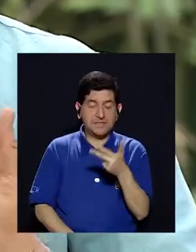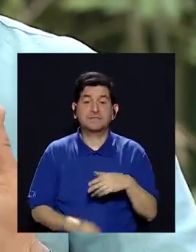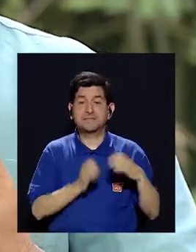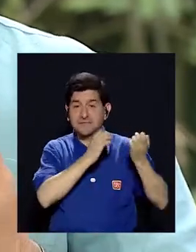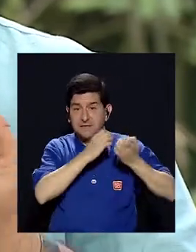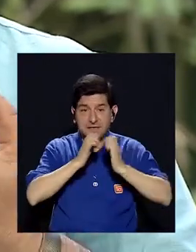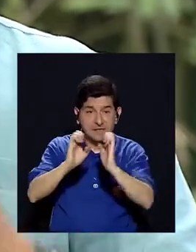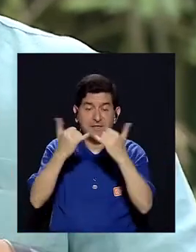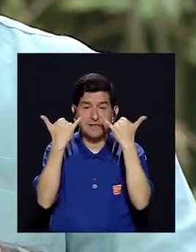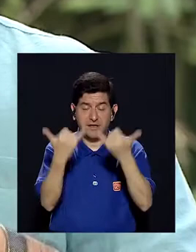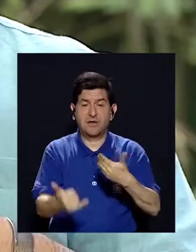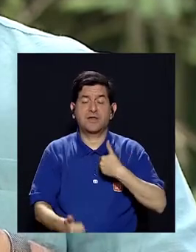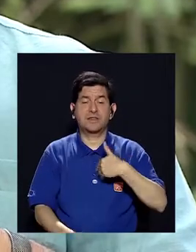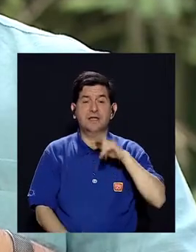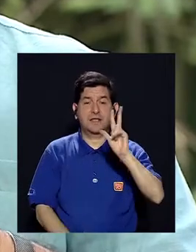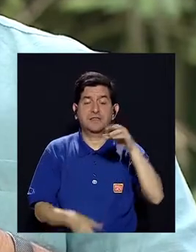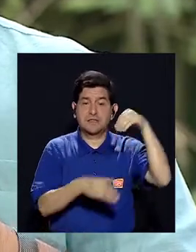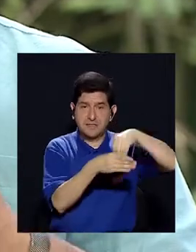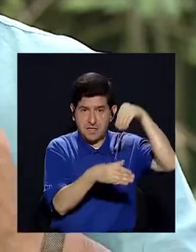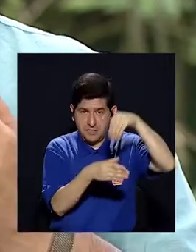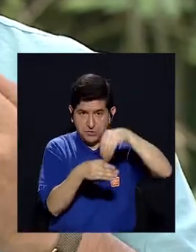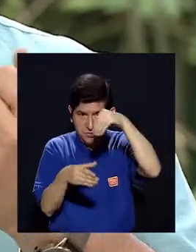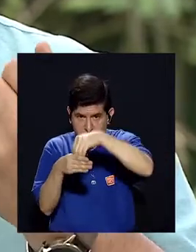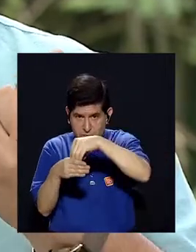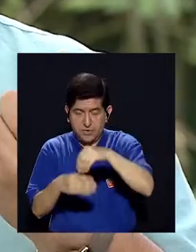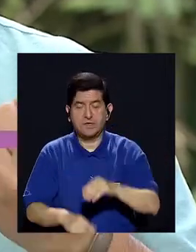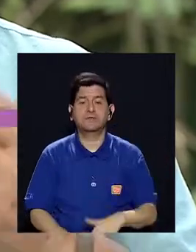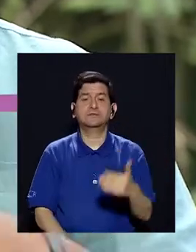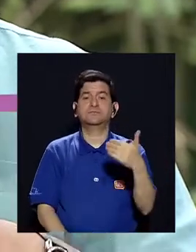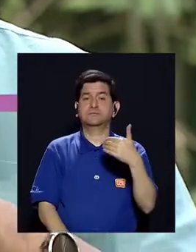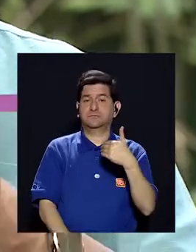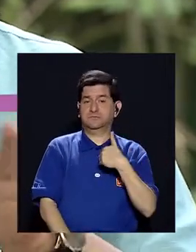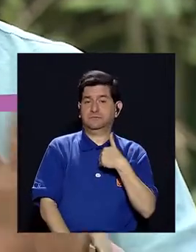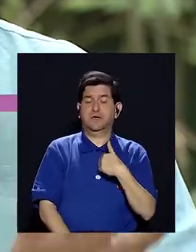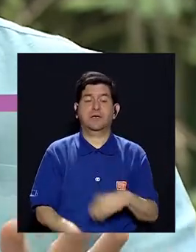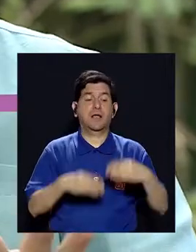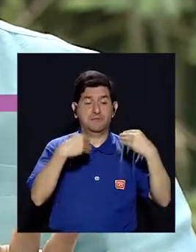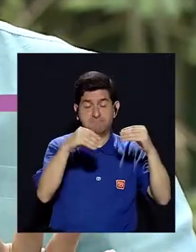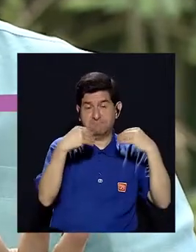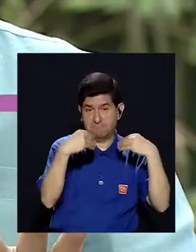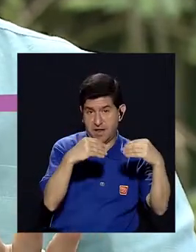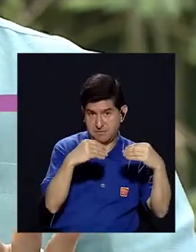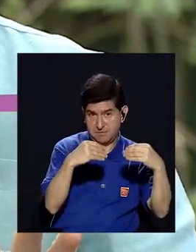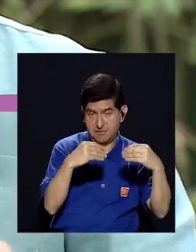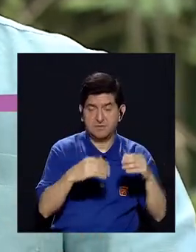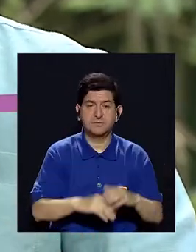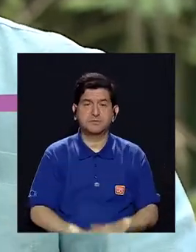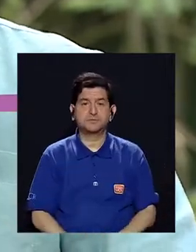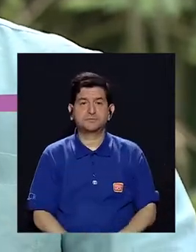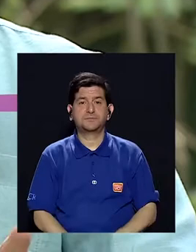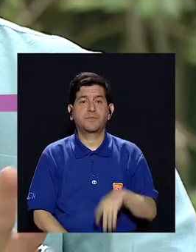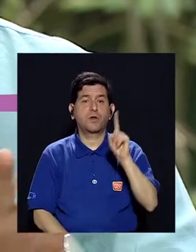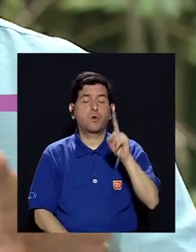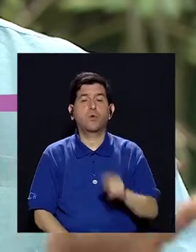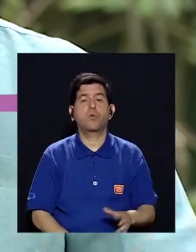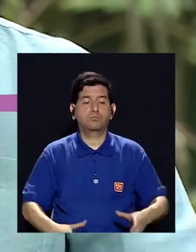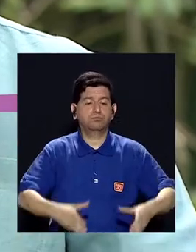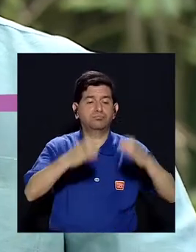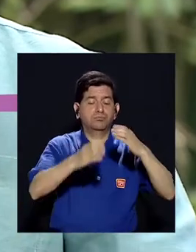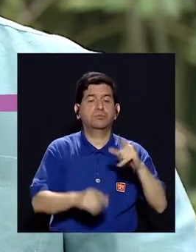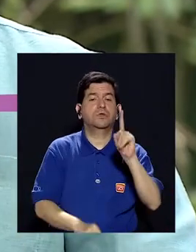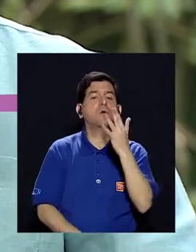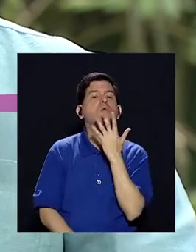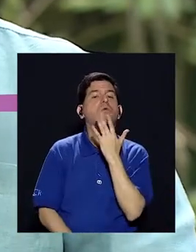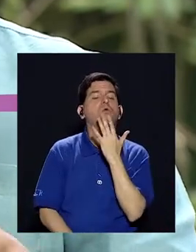esa estrategia, que tiene por el momento tres componentes, está que para los plásticos, hay un contenedor